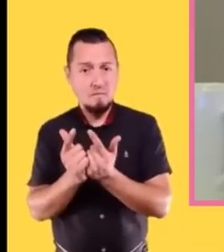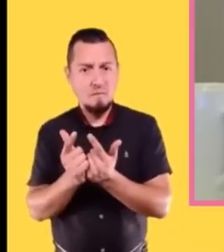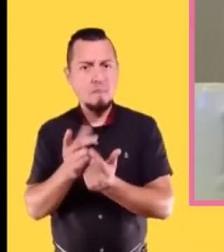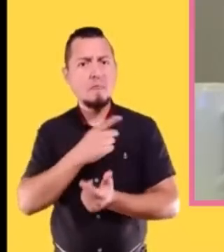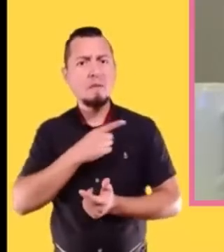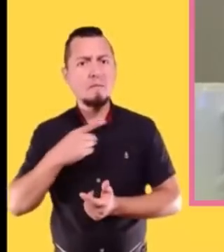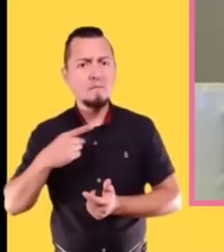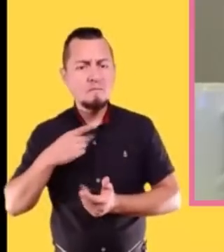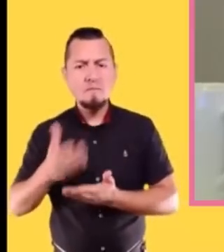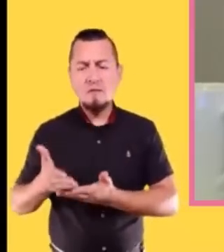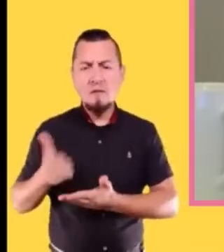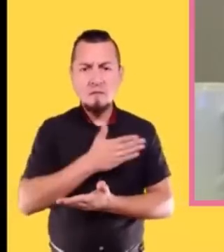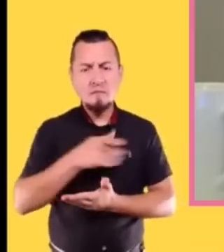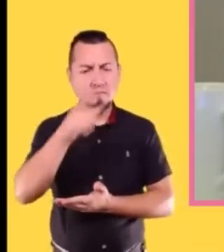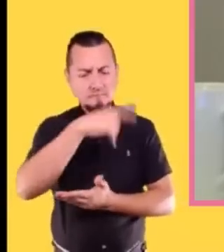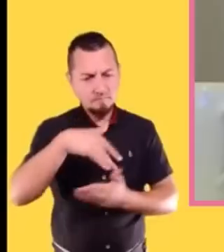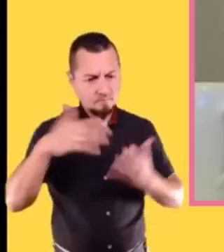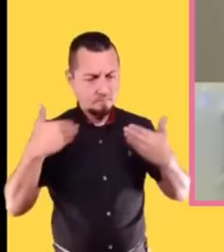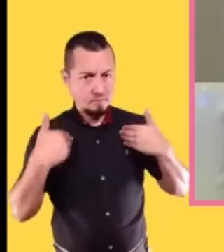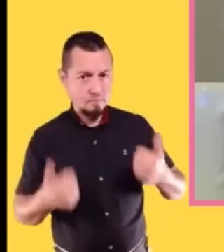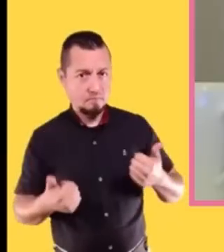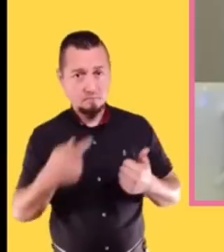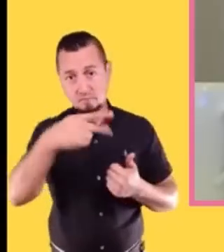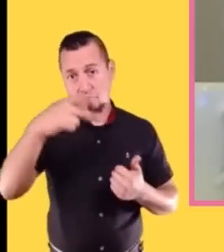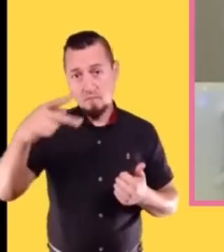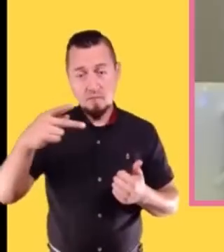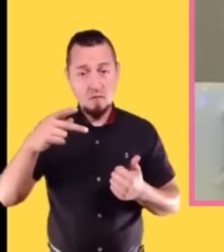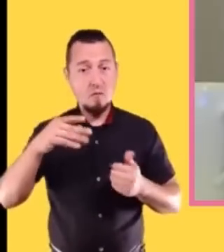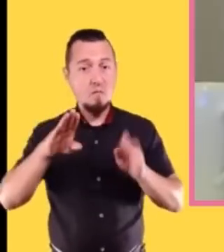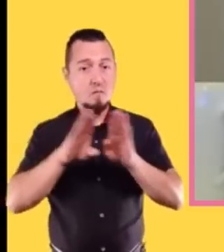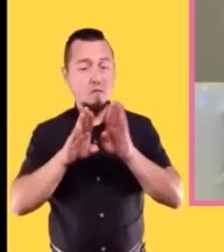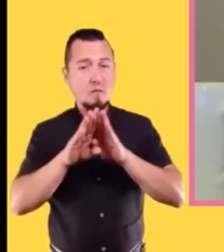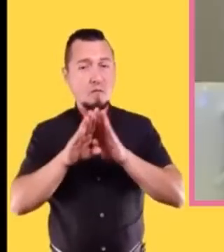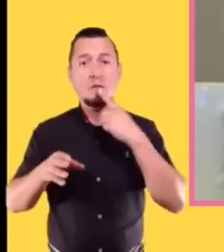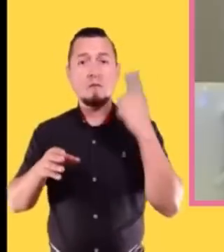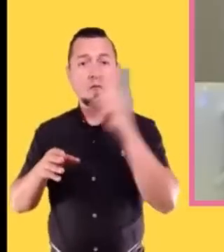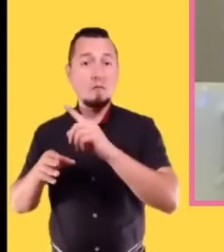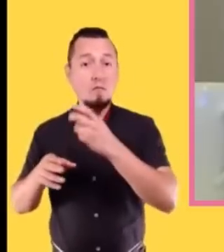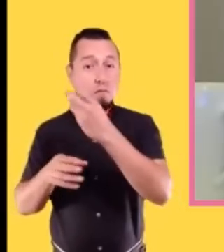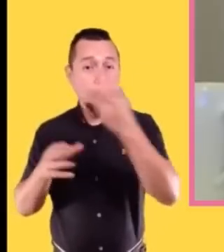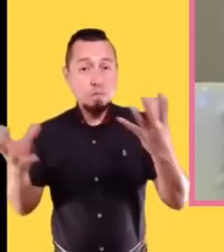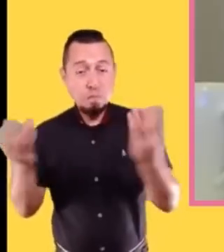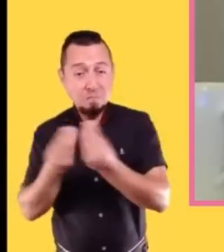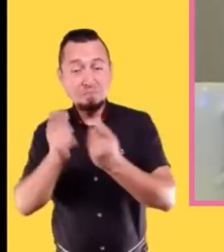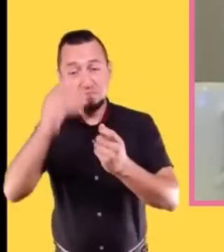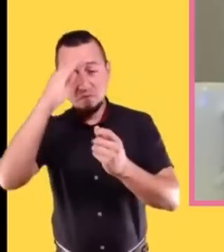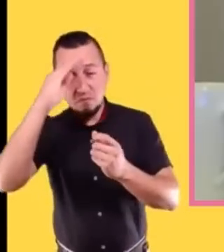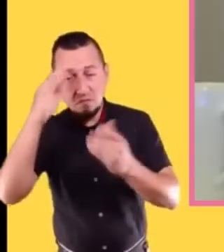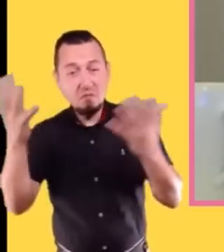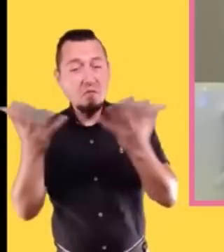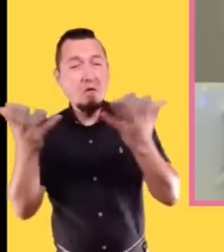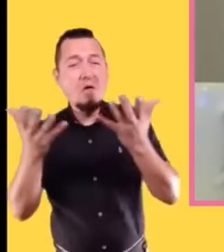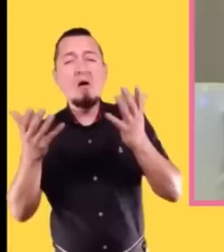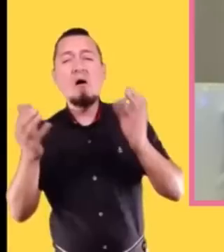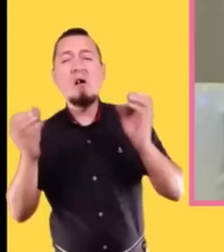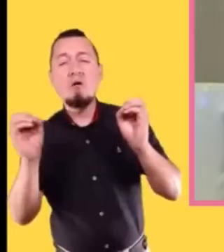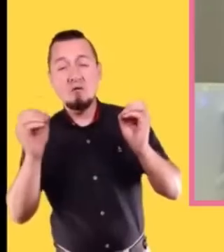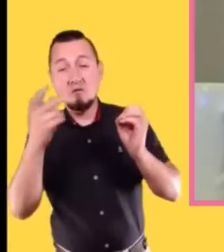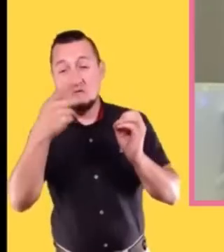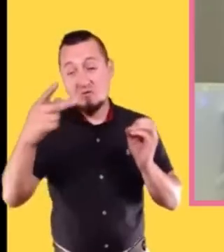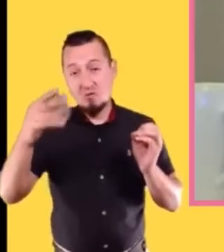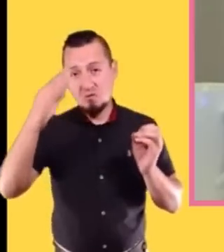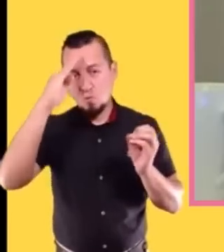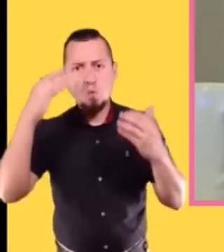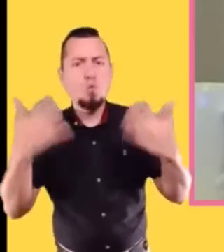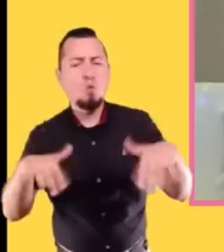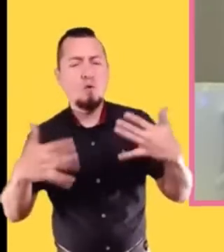lo que tiene que resolver la instancia judicial que tiene el asunto en sus manos. Lo digo también fuerte y claro. El gobierno